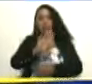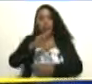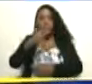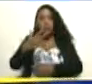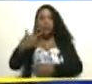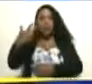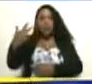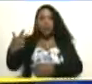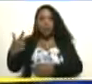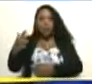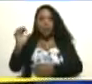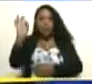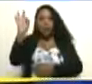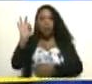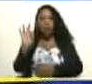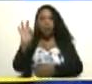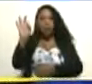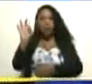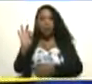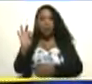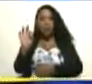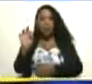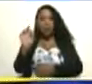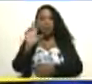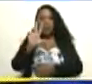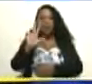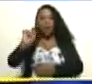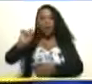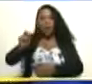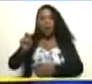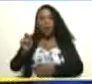383.433, con un porcentaje de